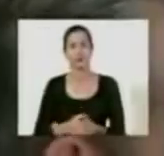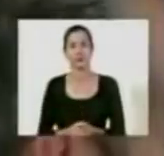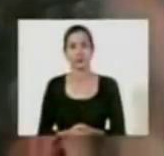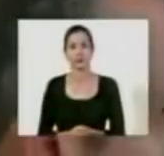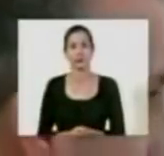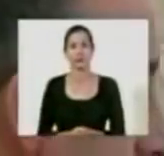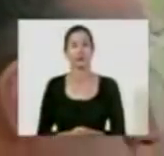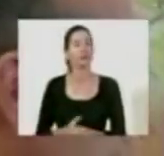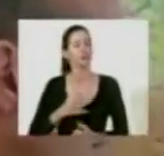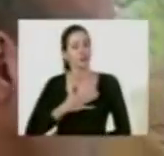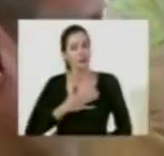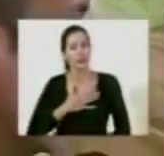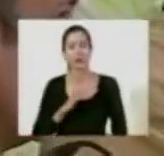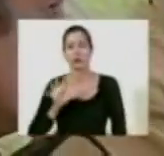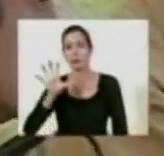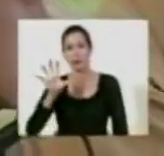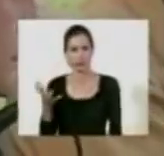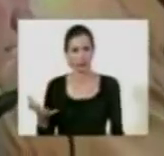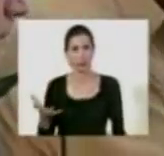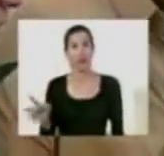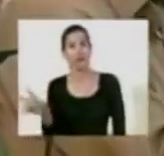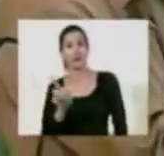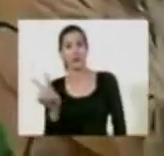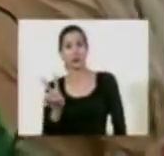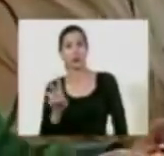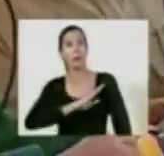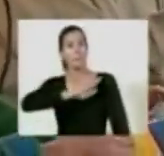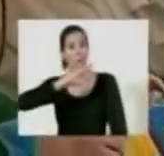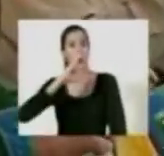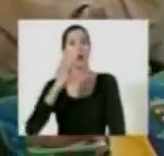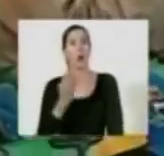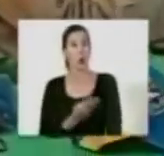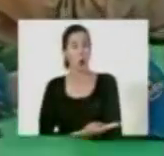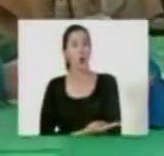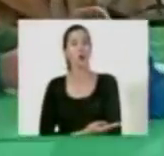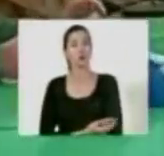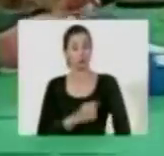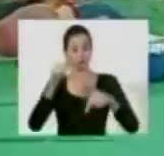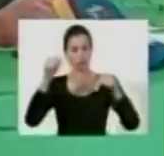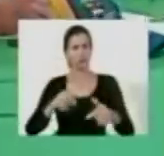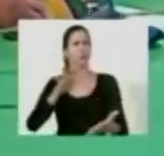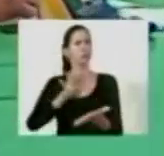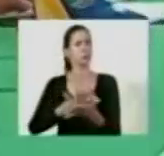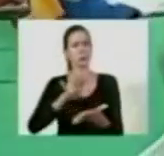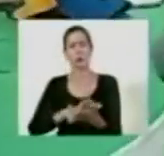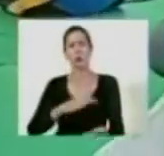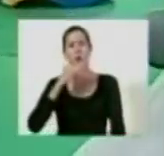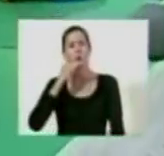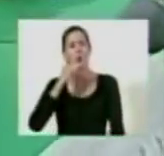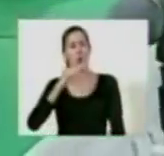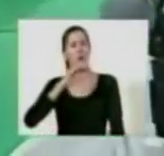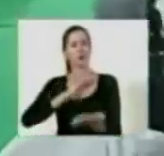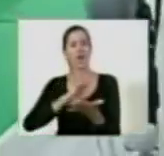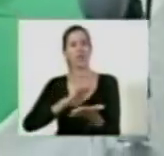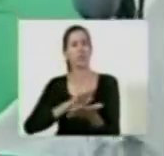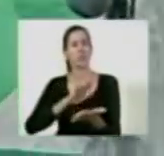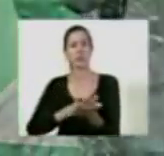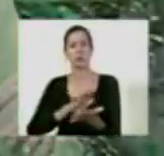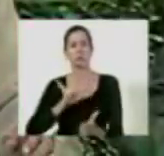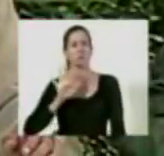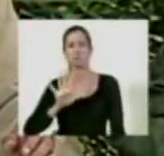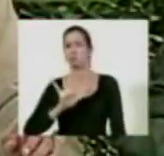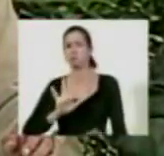nuestra patria. Venezuela es una poderosa base de estabilidad, muy poderosa base de estabilidad,